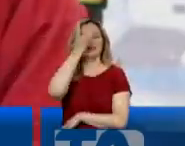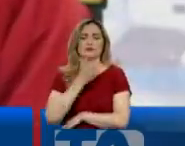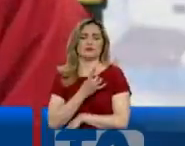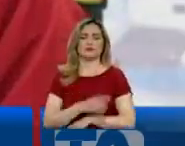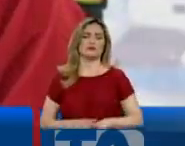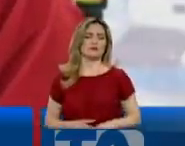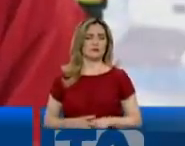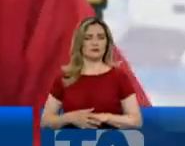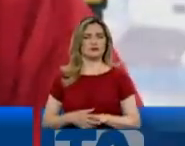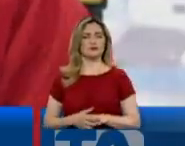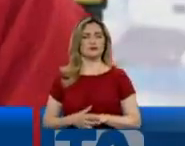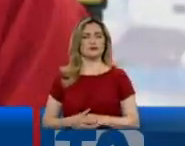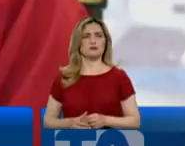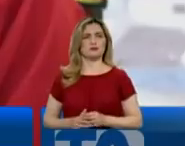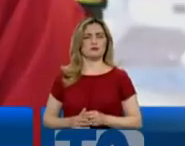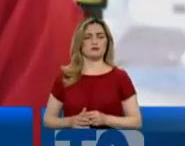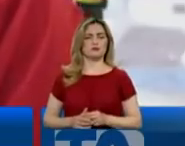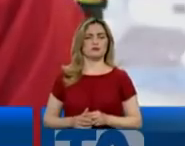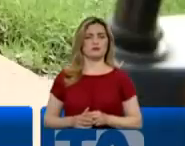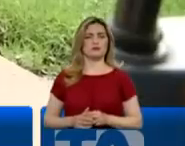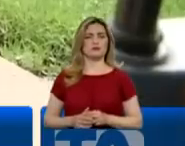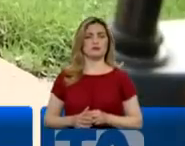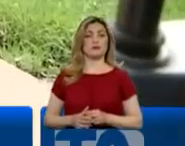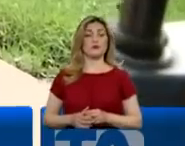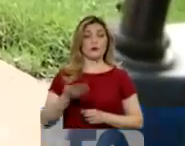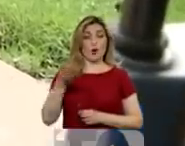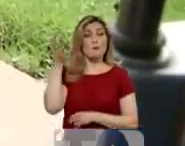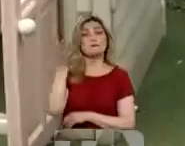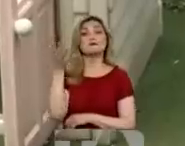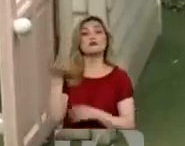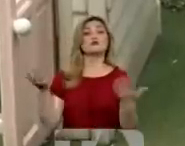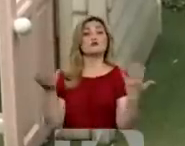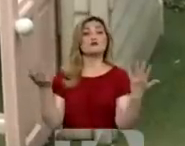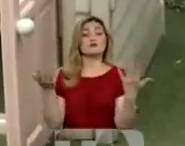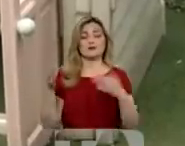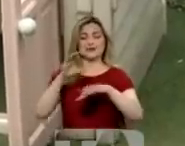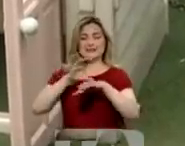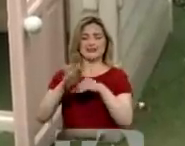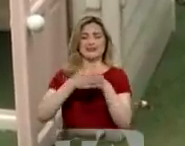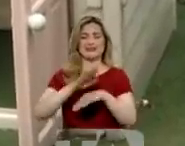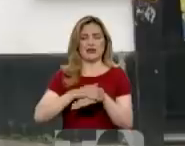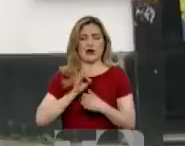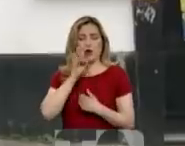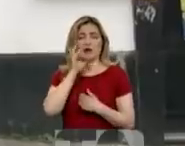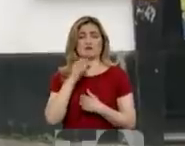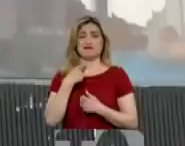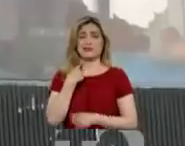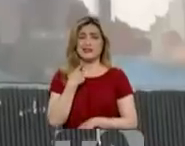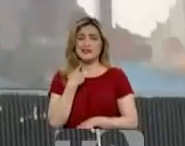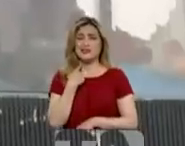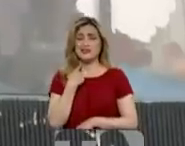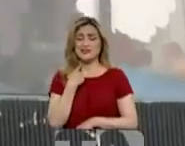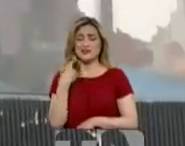pasado a la plenaria en donde este cuerpo colegiado ha tomado la mejor decisión a las docentes el cierre de los centros debido a la emergencia sanitaria ha sido